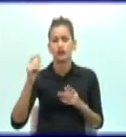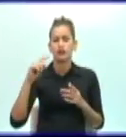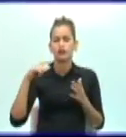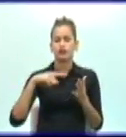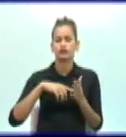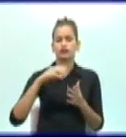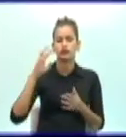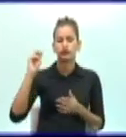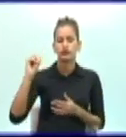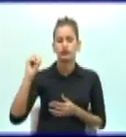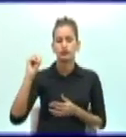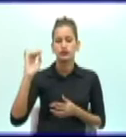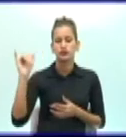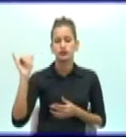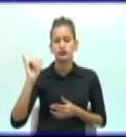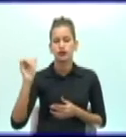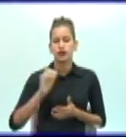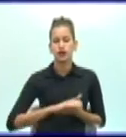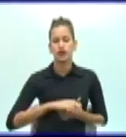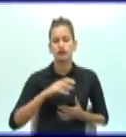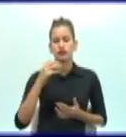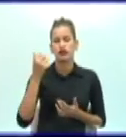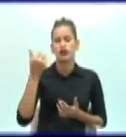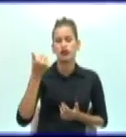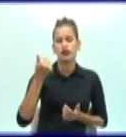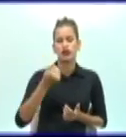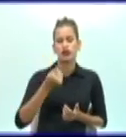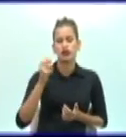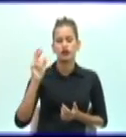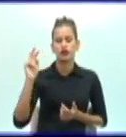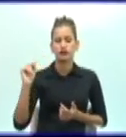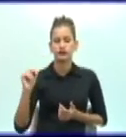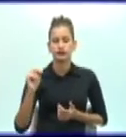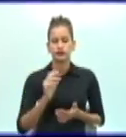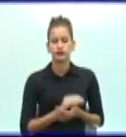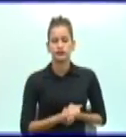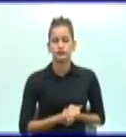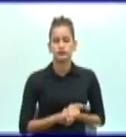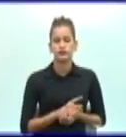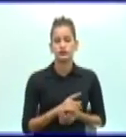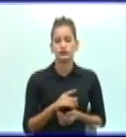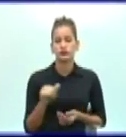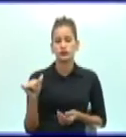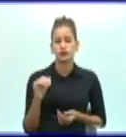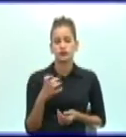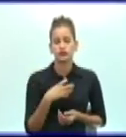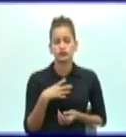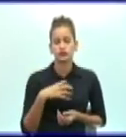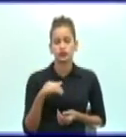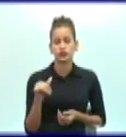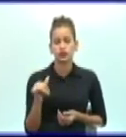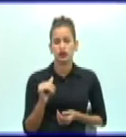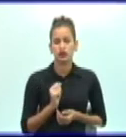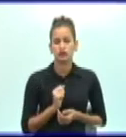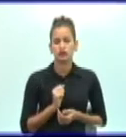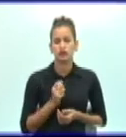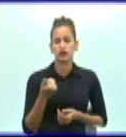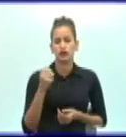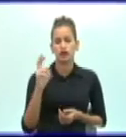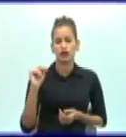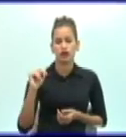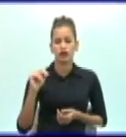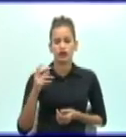al segmento AN, como lo es también AN,